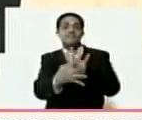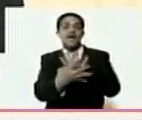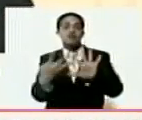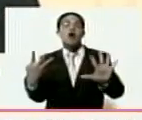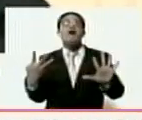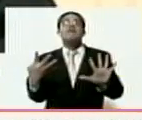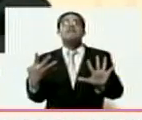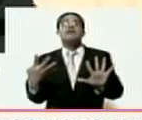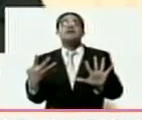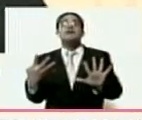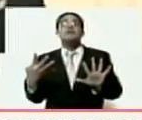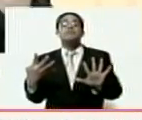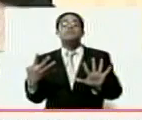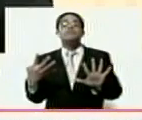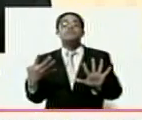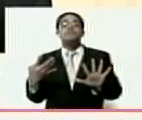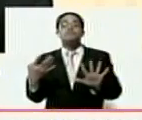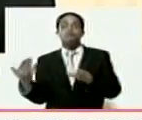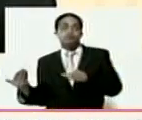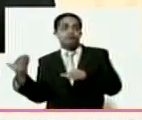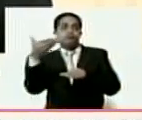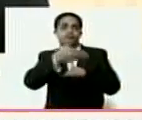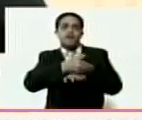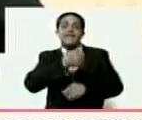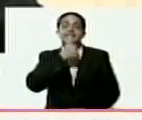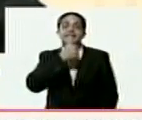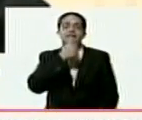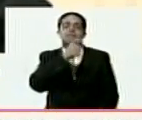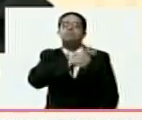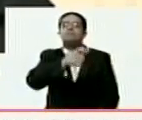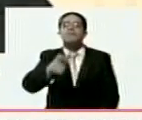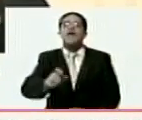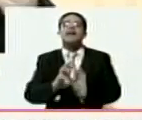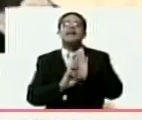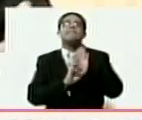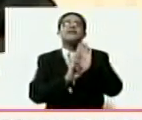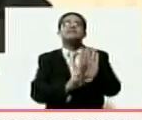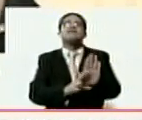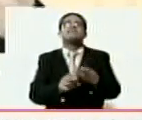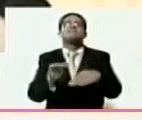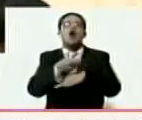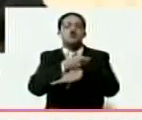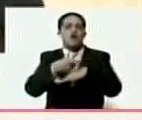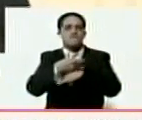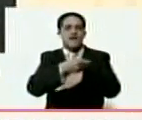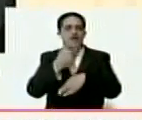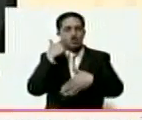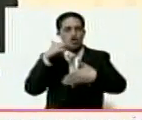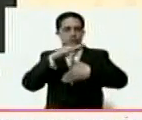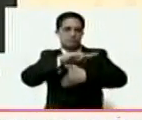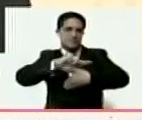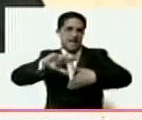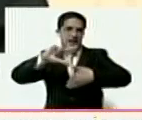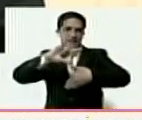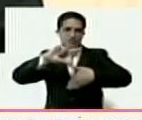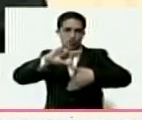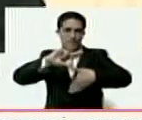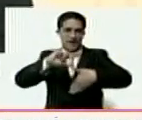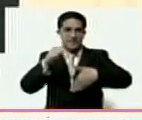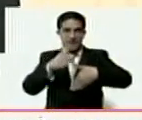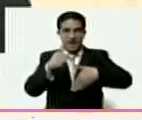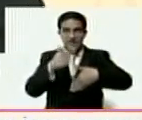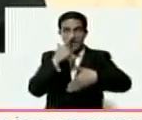2019, bueno, y fueron representantes de los gobiernos de América Latina que forman parte de